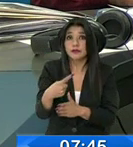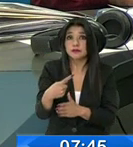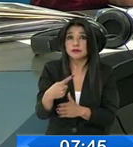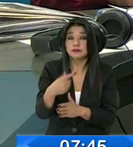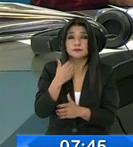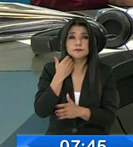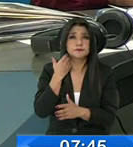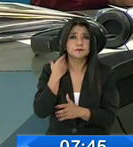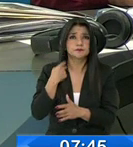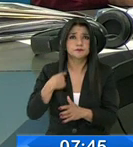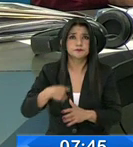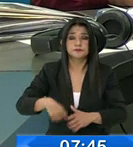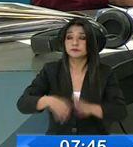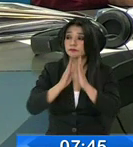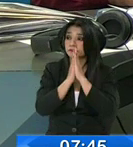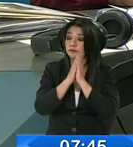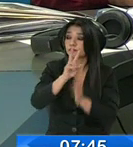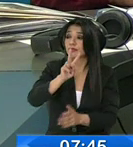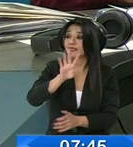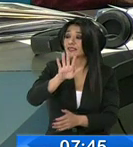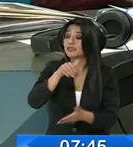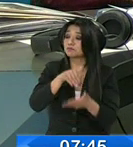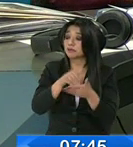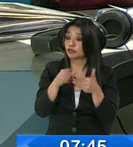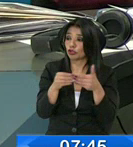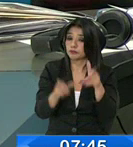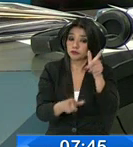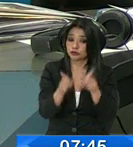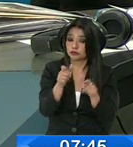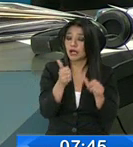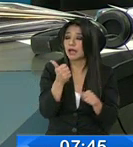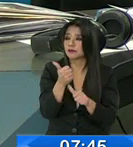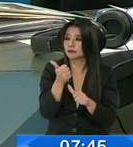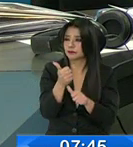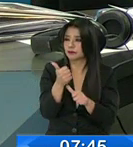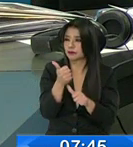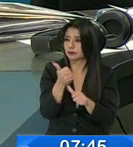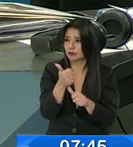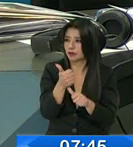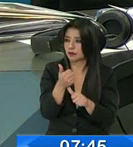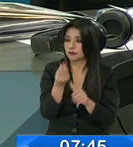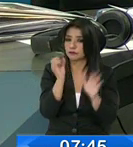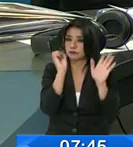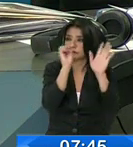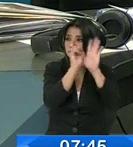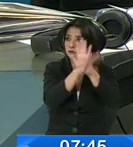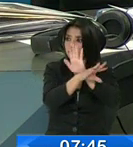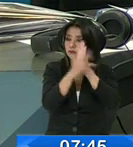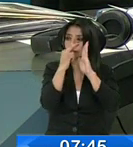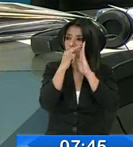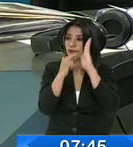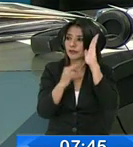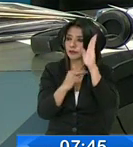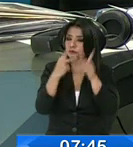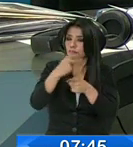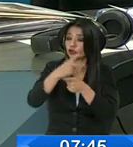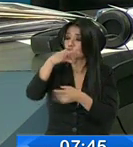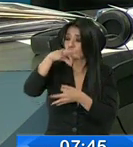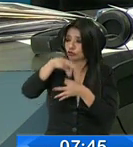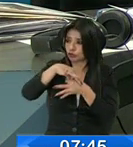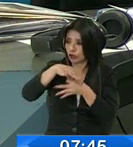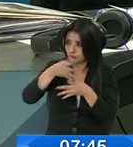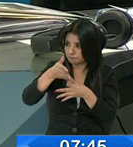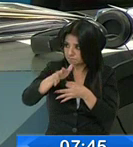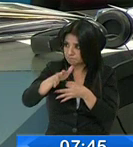ella pidió 23.000 dólares a sus colaboradores no ingresó al registro del cn el organismo electoral